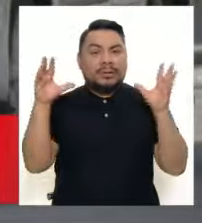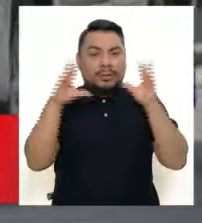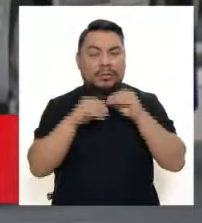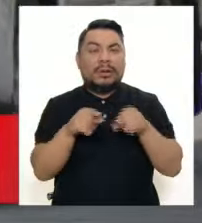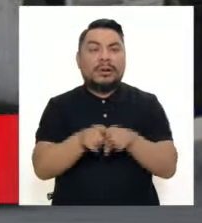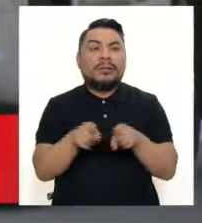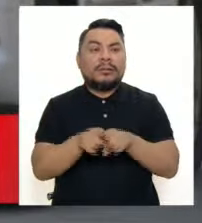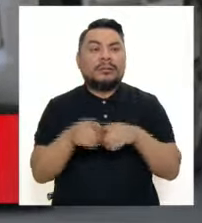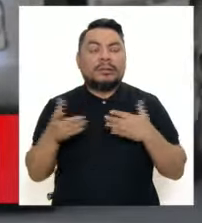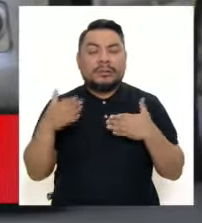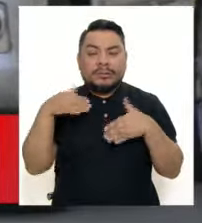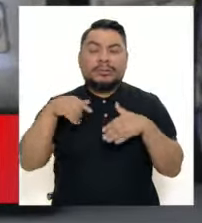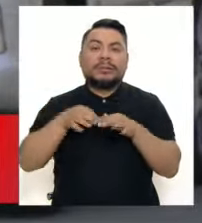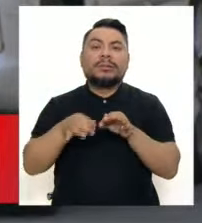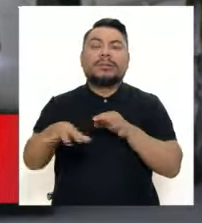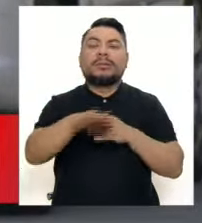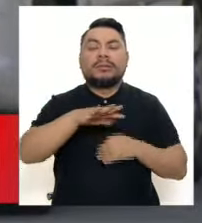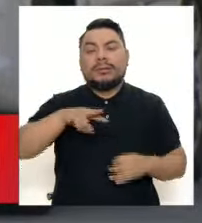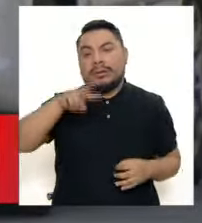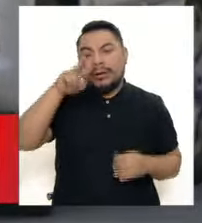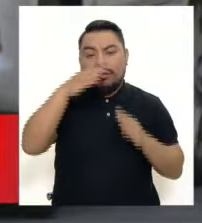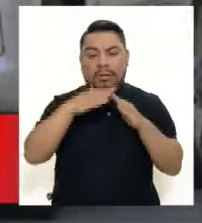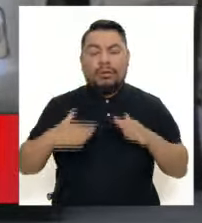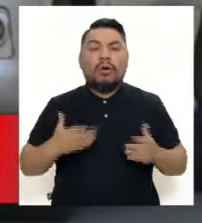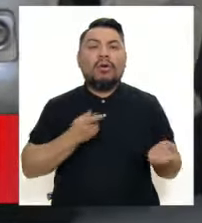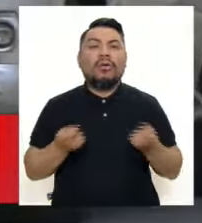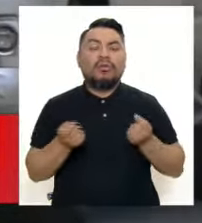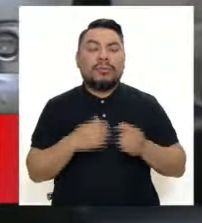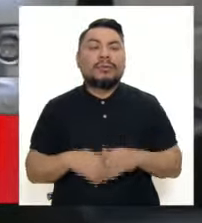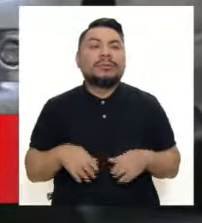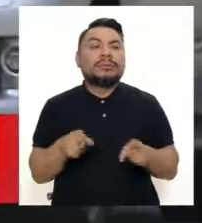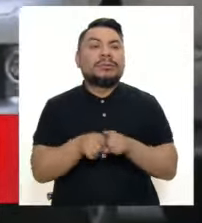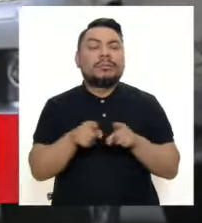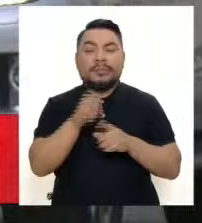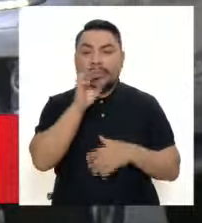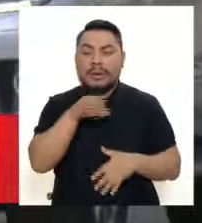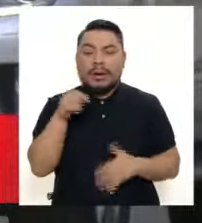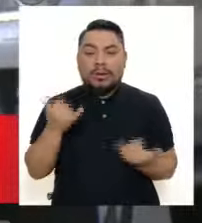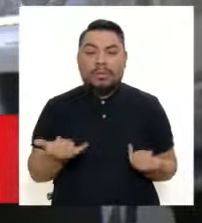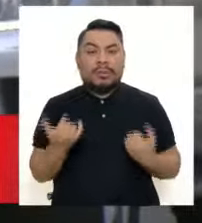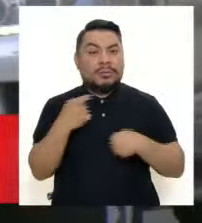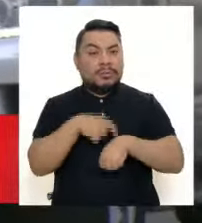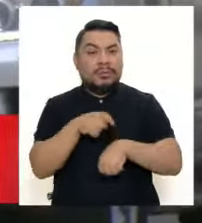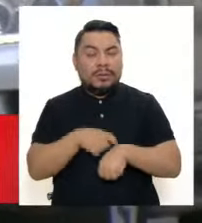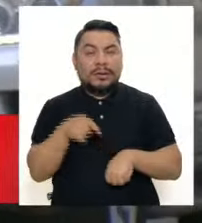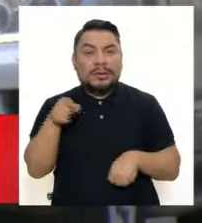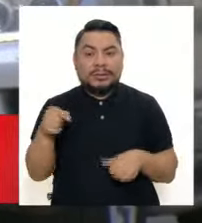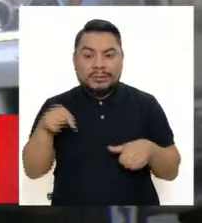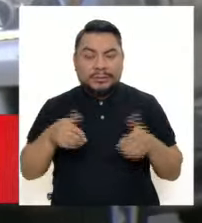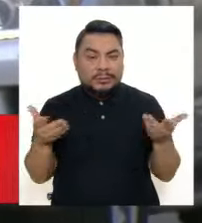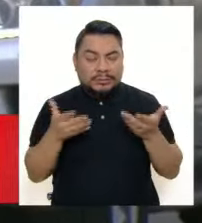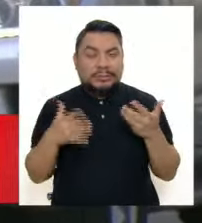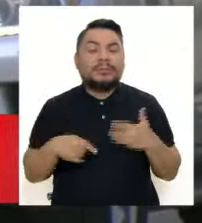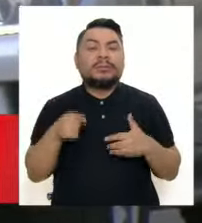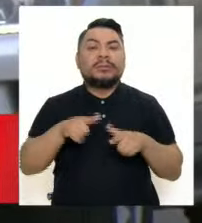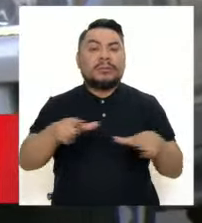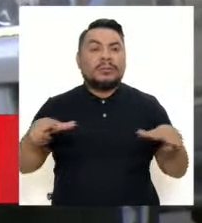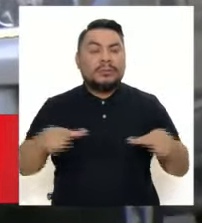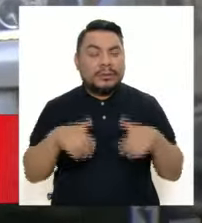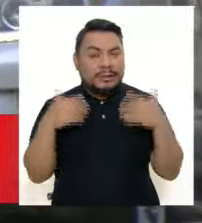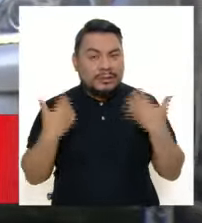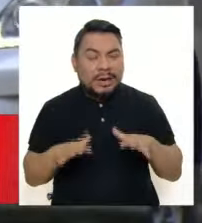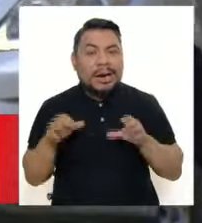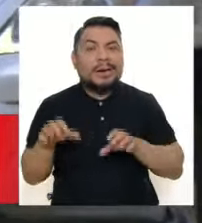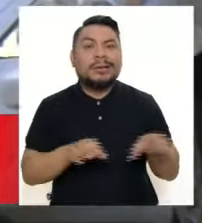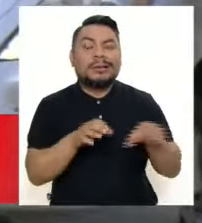noche también al interior de palacio de gobierno también señalar que en estos momentos aquí en patio de honor ya se